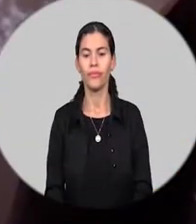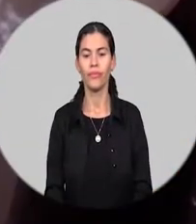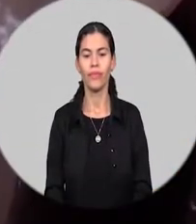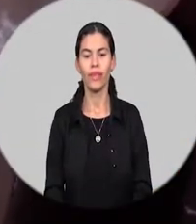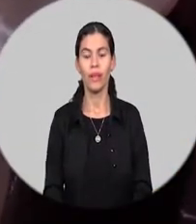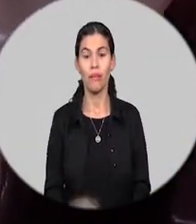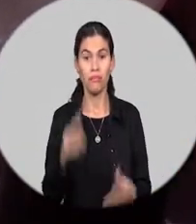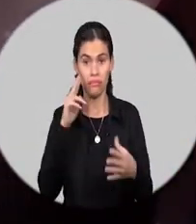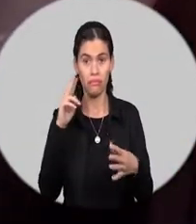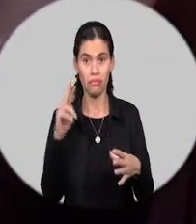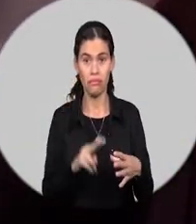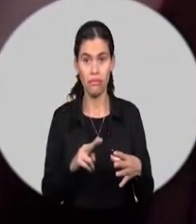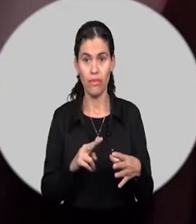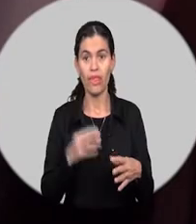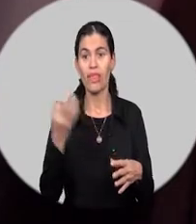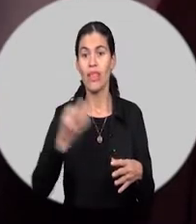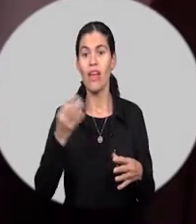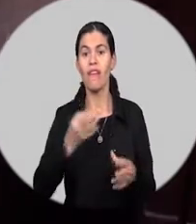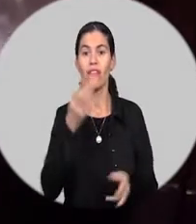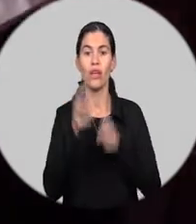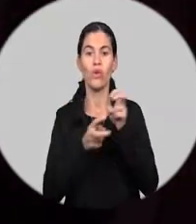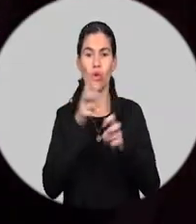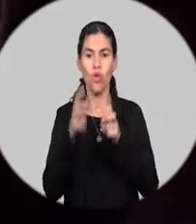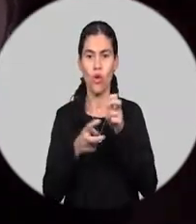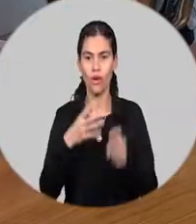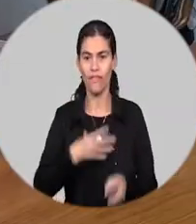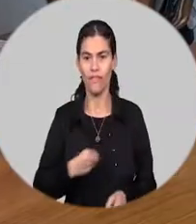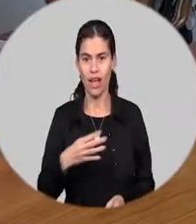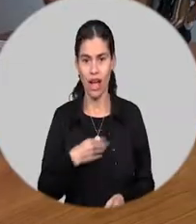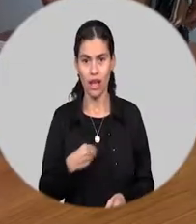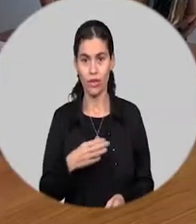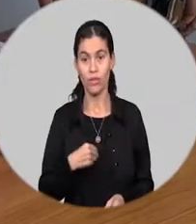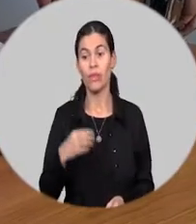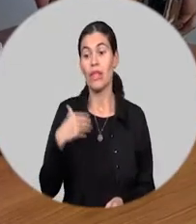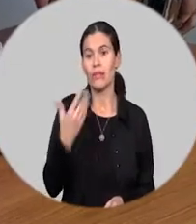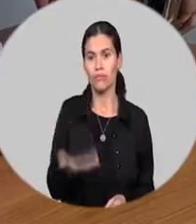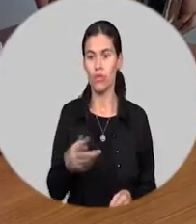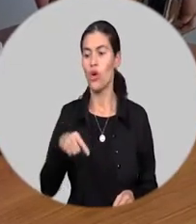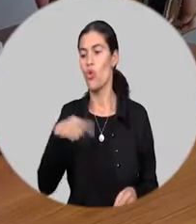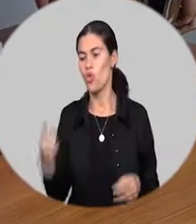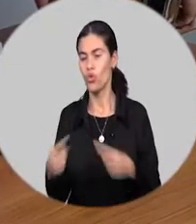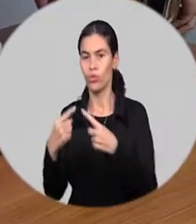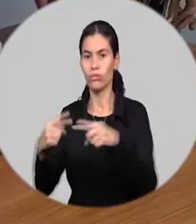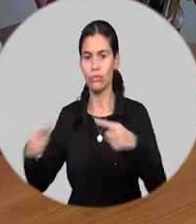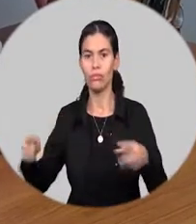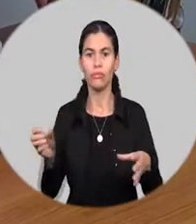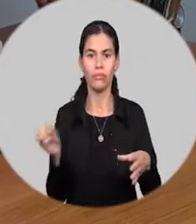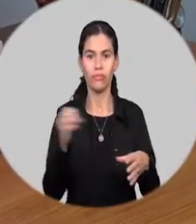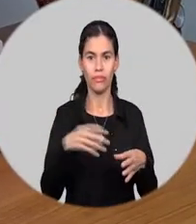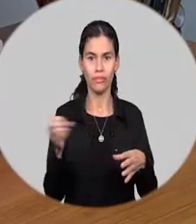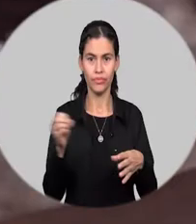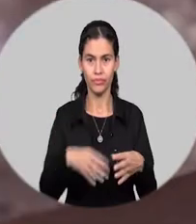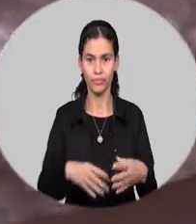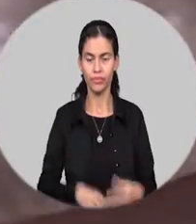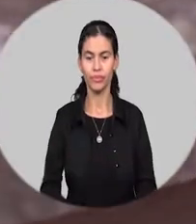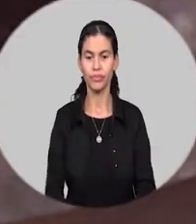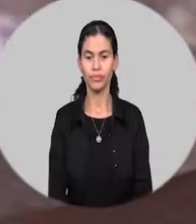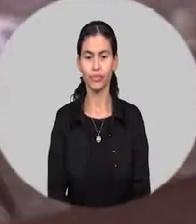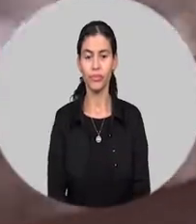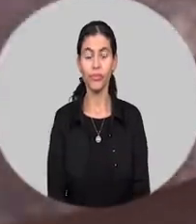que llegar a ser blanco para agregarle los otros ingredientes.